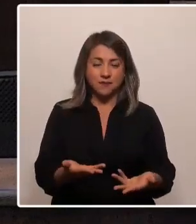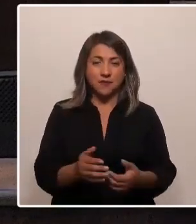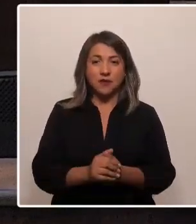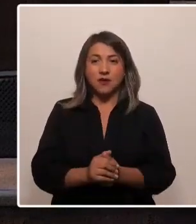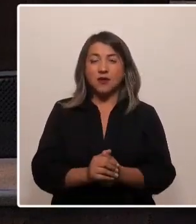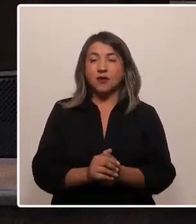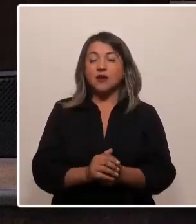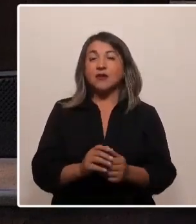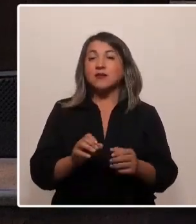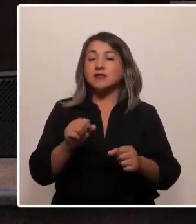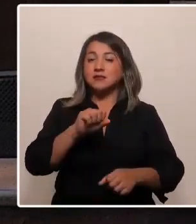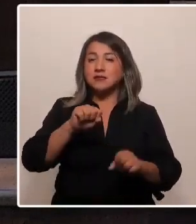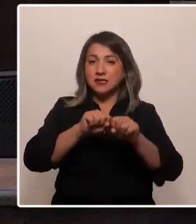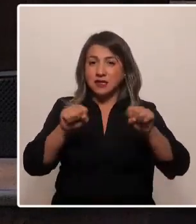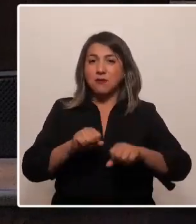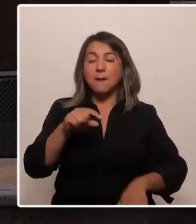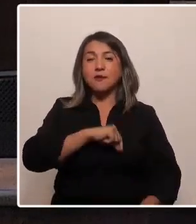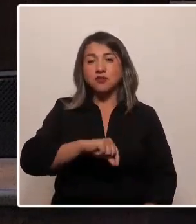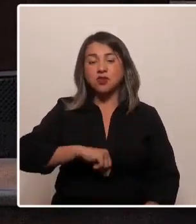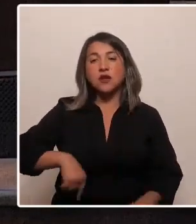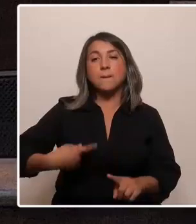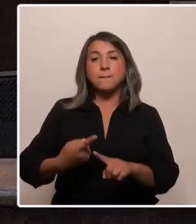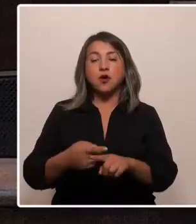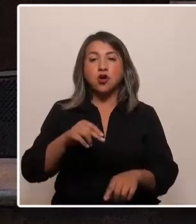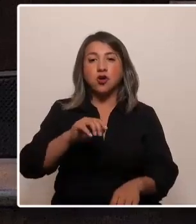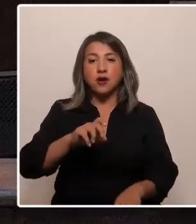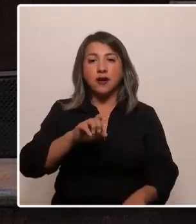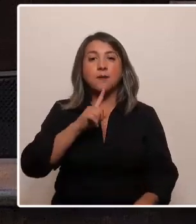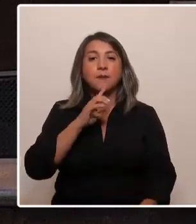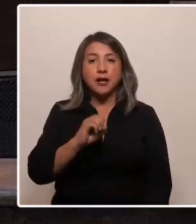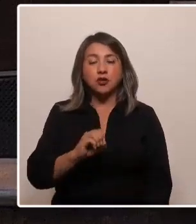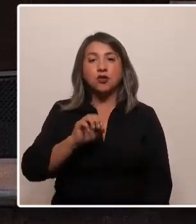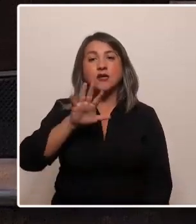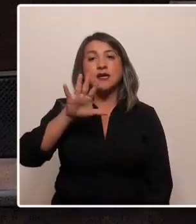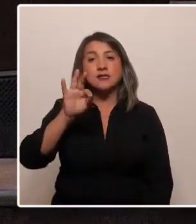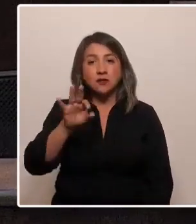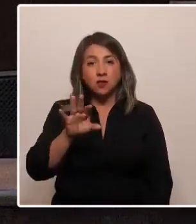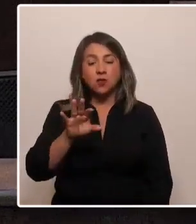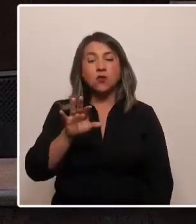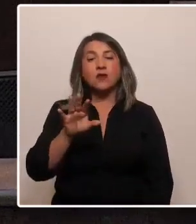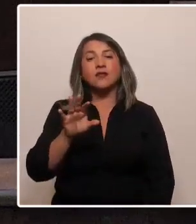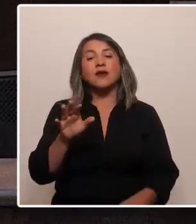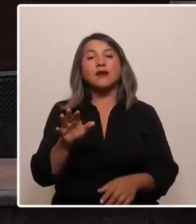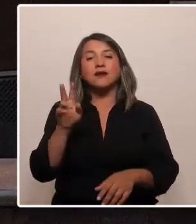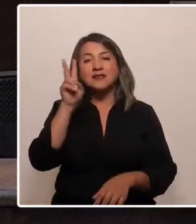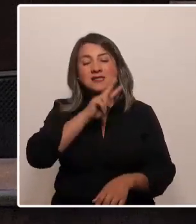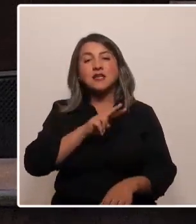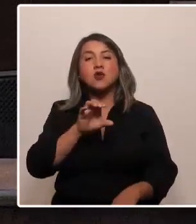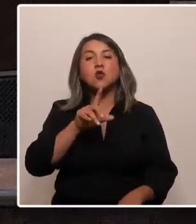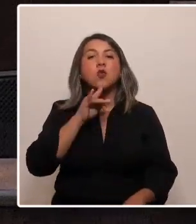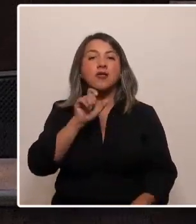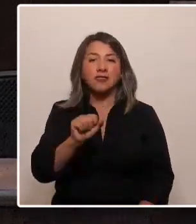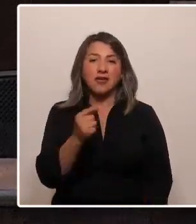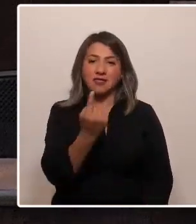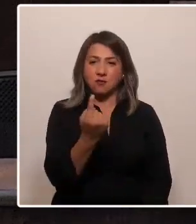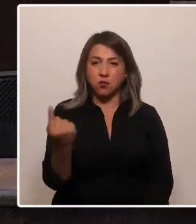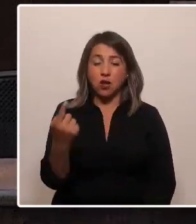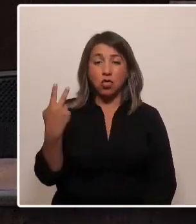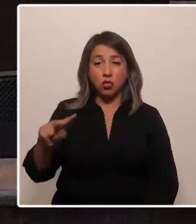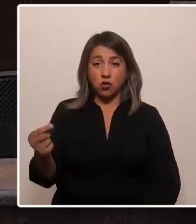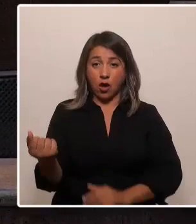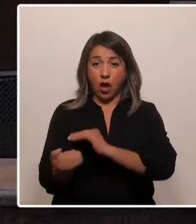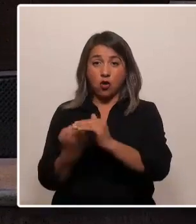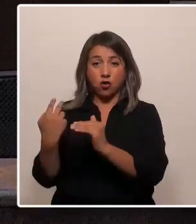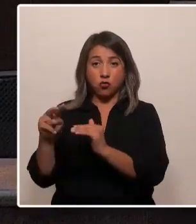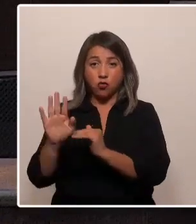Esto es un sistema de pensiones por reparto, como han dicho aquí, sin cuentas individuales, donde los trabajadores ya no serán dueños de sus ahorros ni